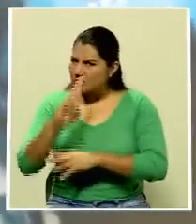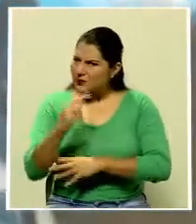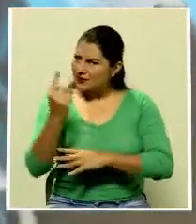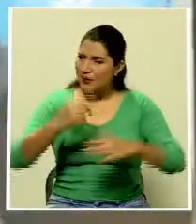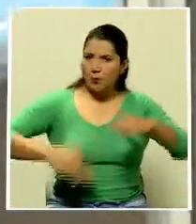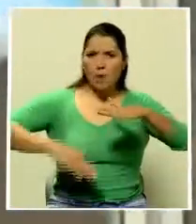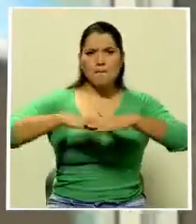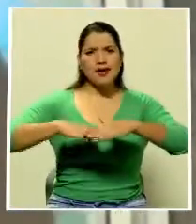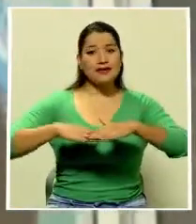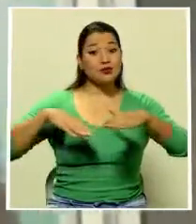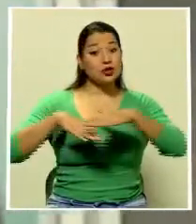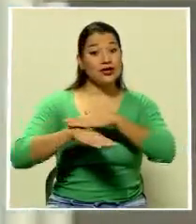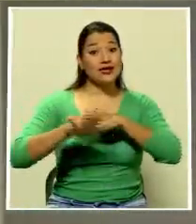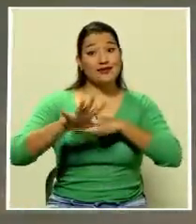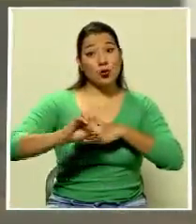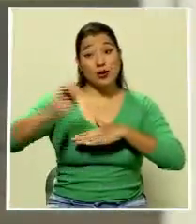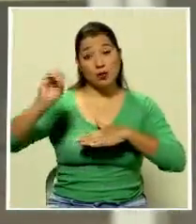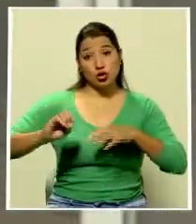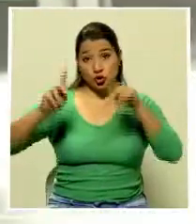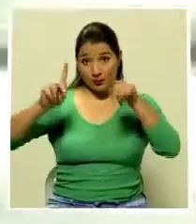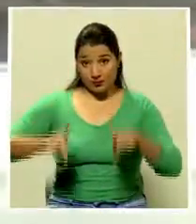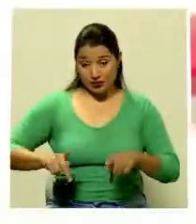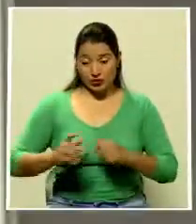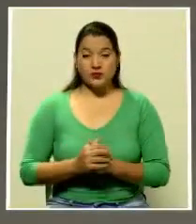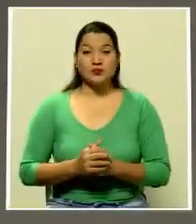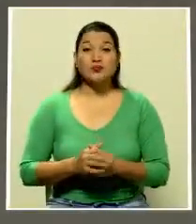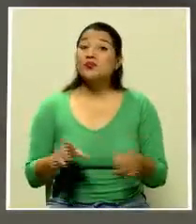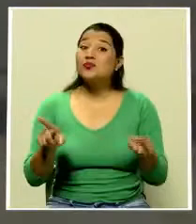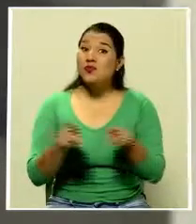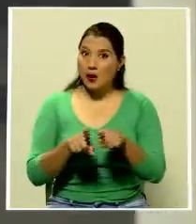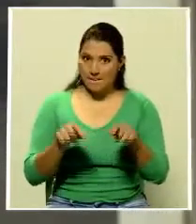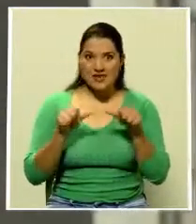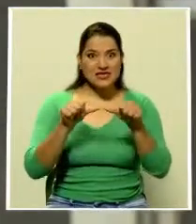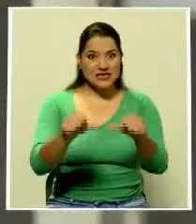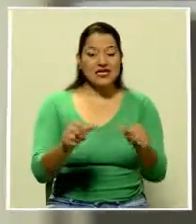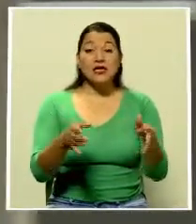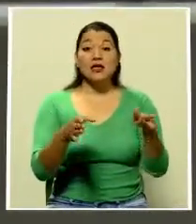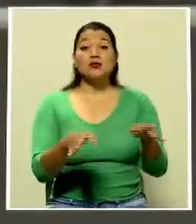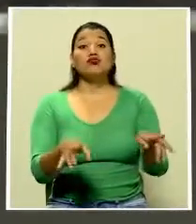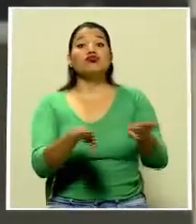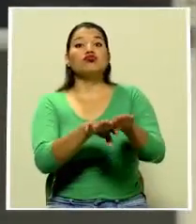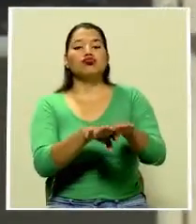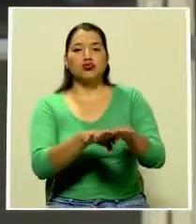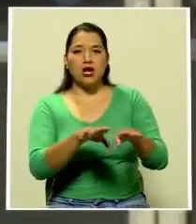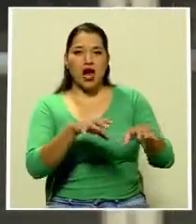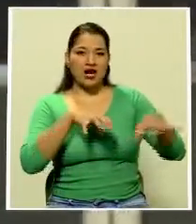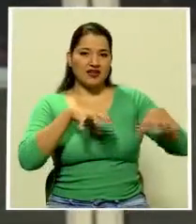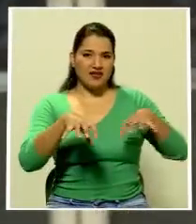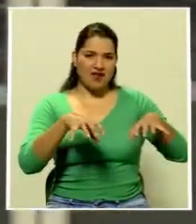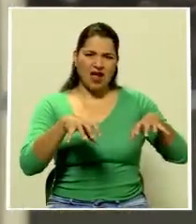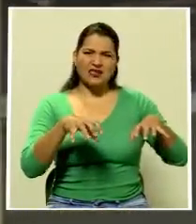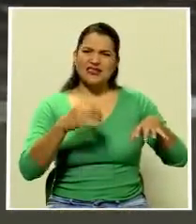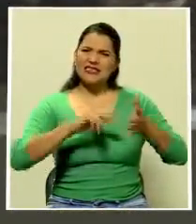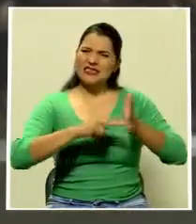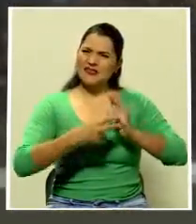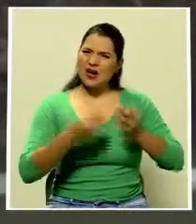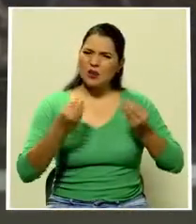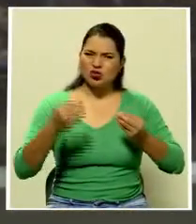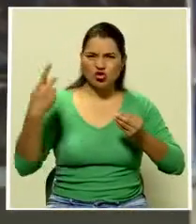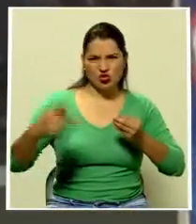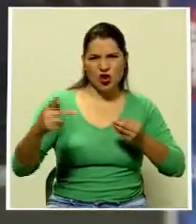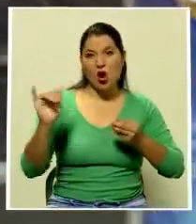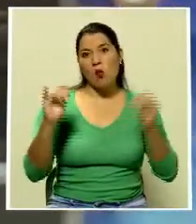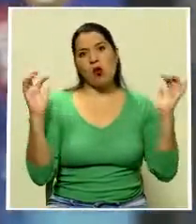50% de su capacidad máxima de aforo. También se mantiene el cierre de actividades de muy alto riesgo, como eventos de concentración